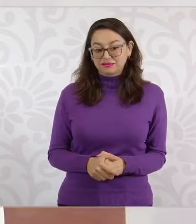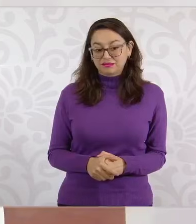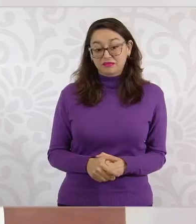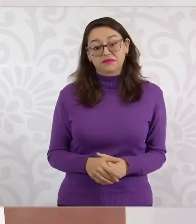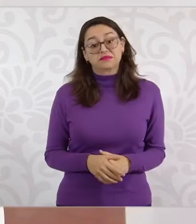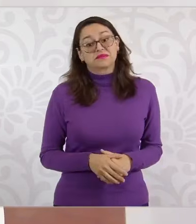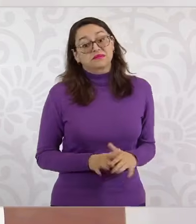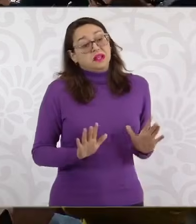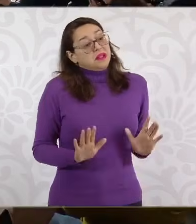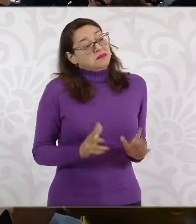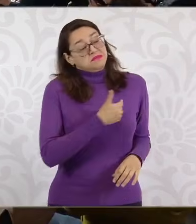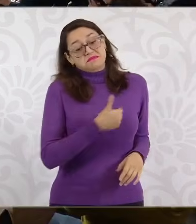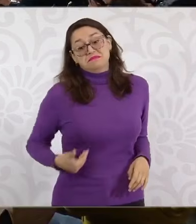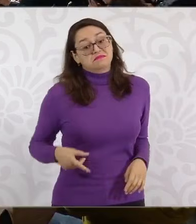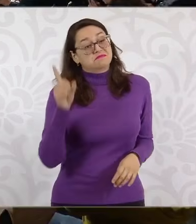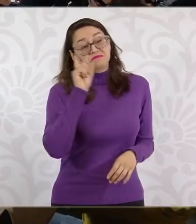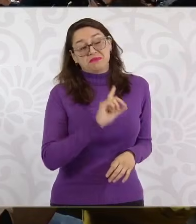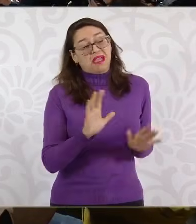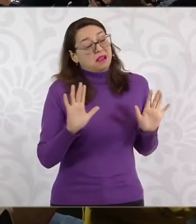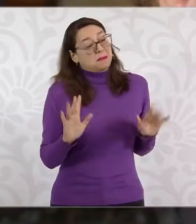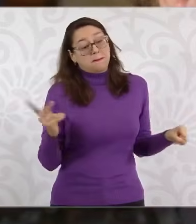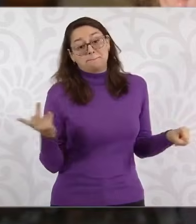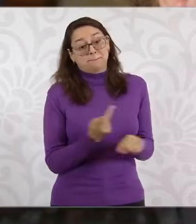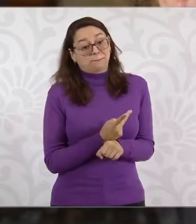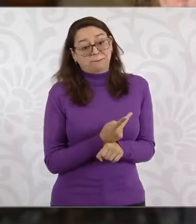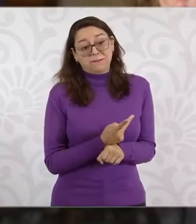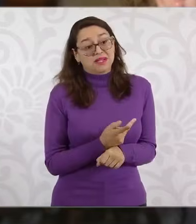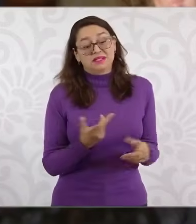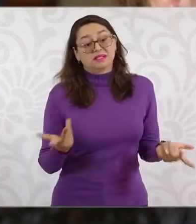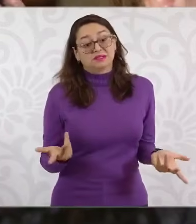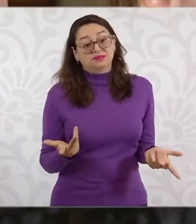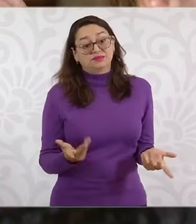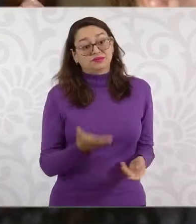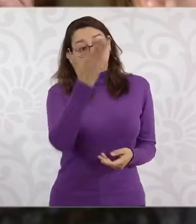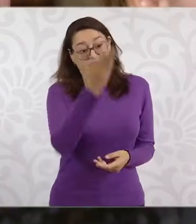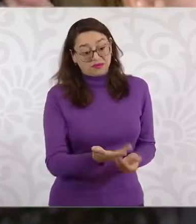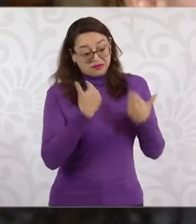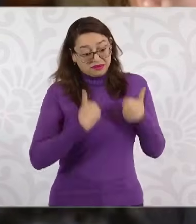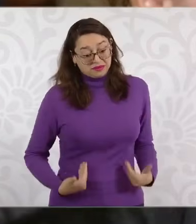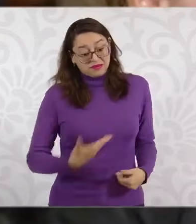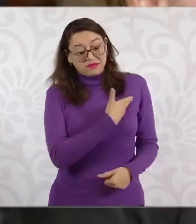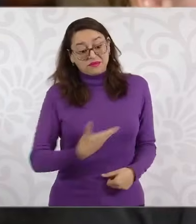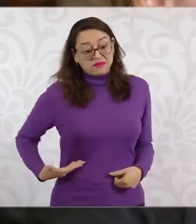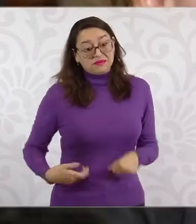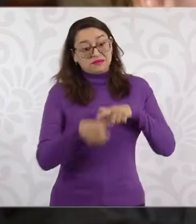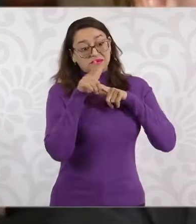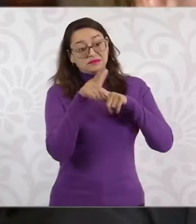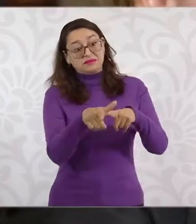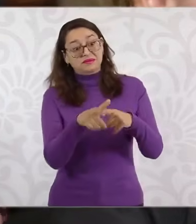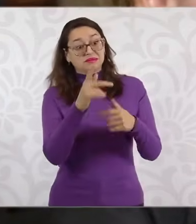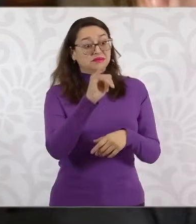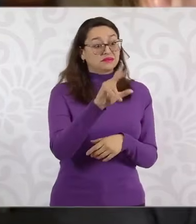Bueno, presidente, ahí la lectura simple y sencillamente es que se revoca no solo a la figura del presidente, sino